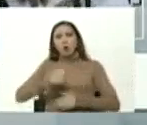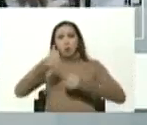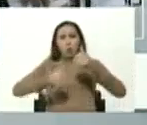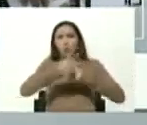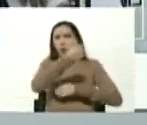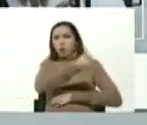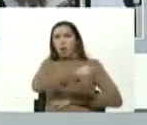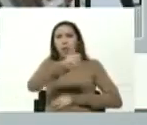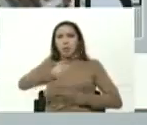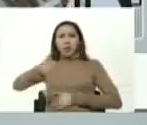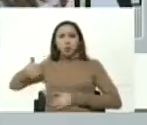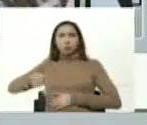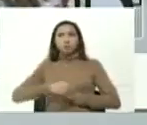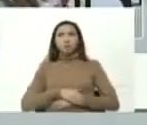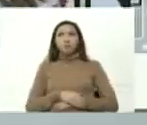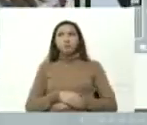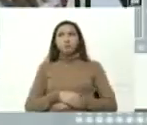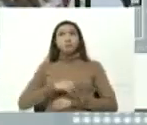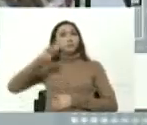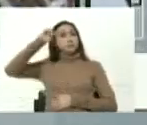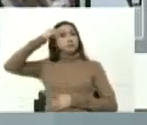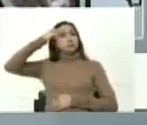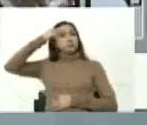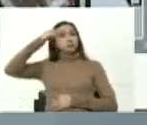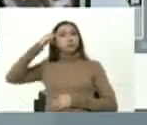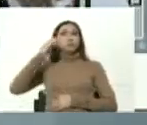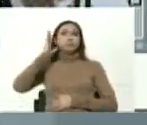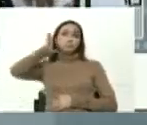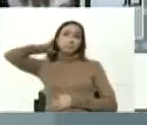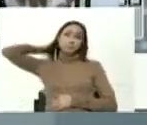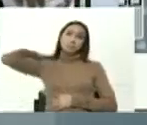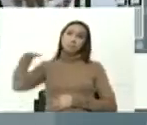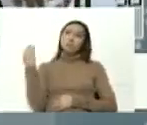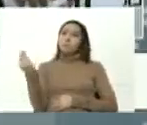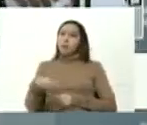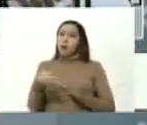recuerden, que son más de